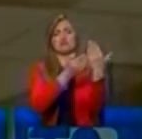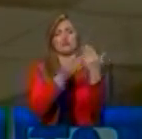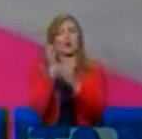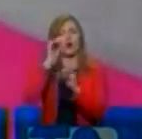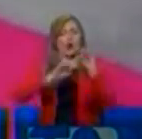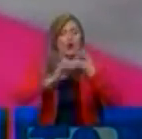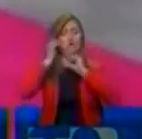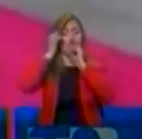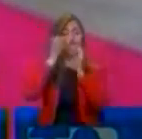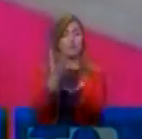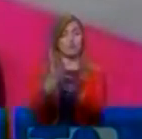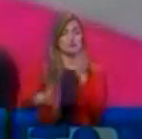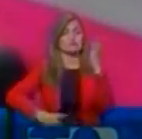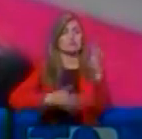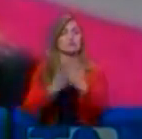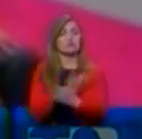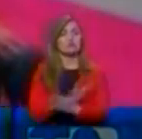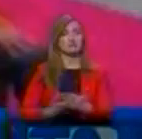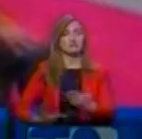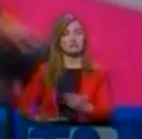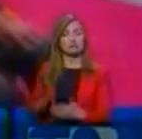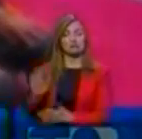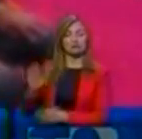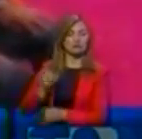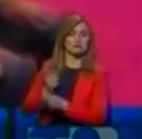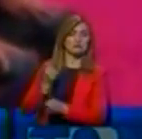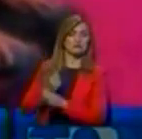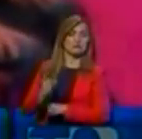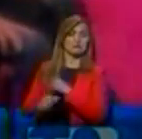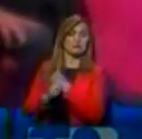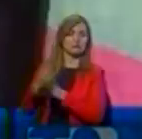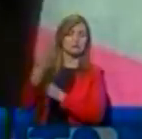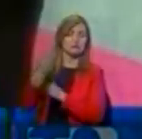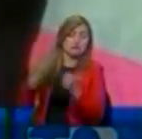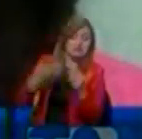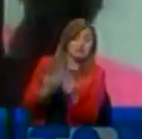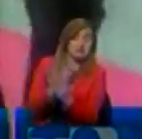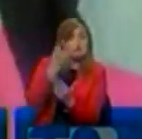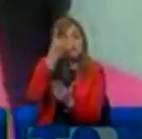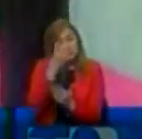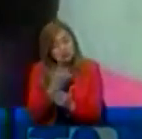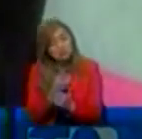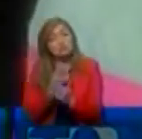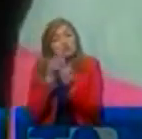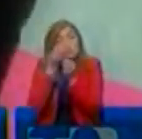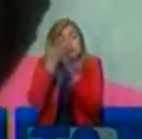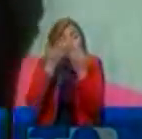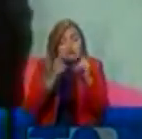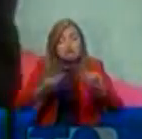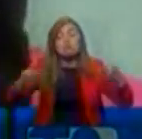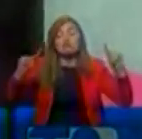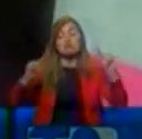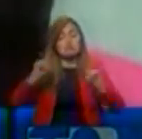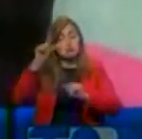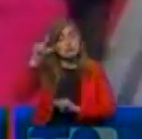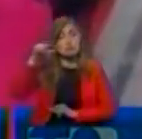a la nación del presidente de la República y acaso nuevos anuncios y decisiones de su gobierno, que llegó